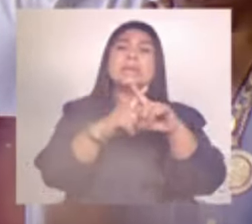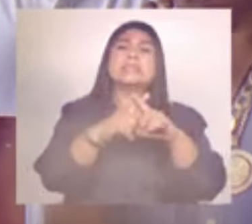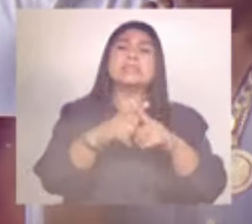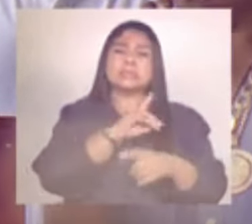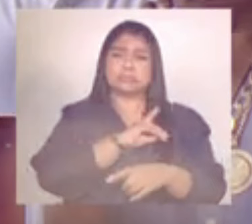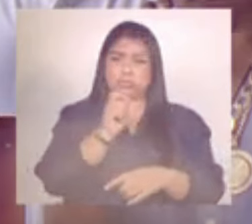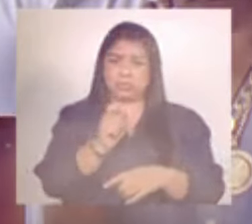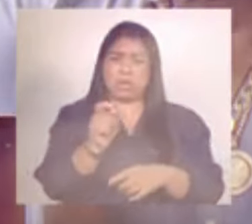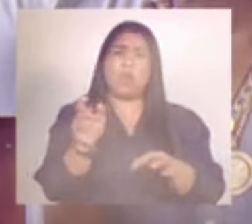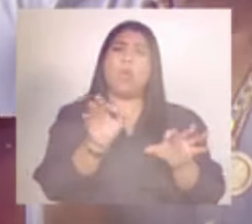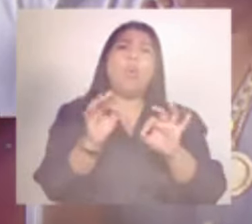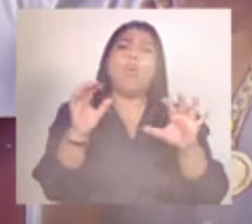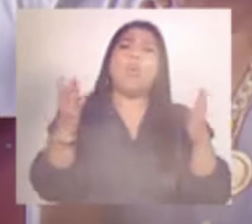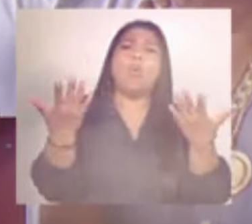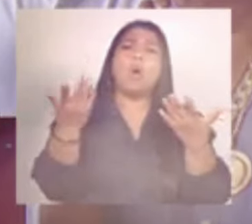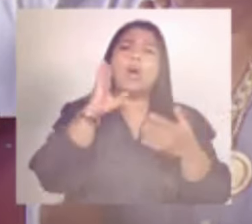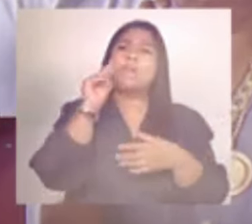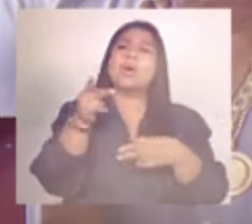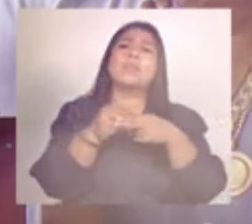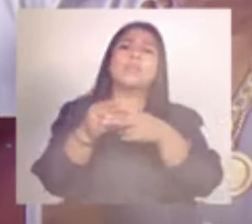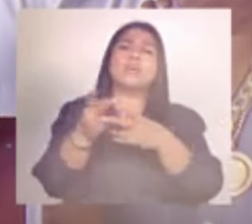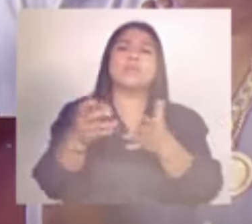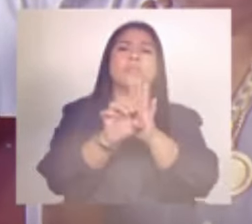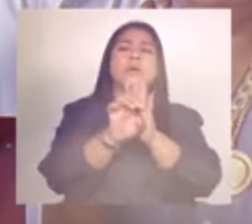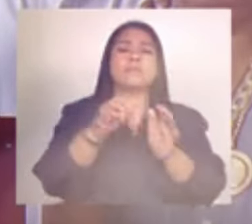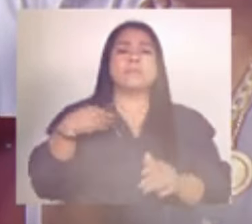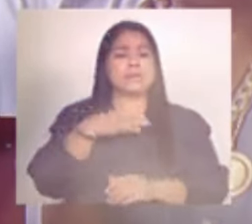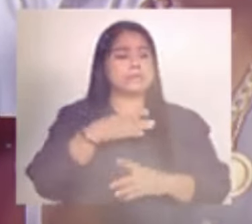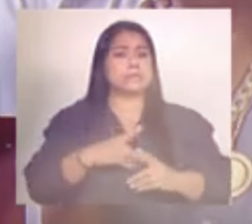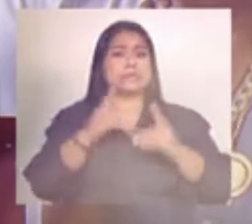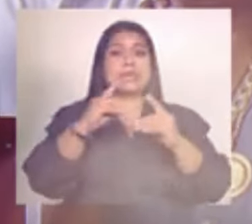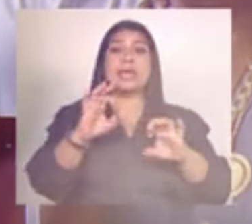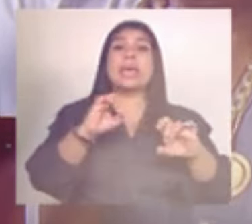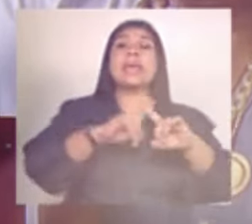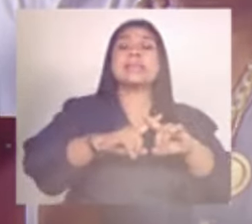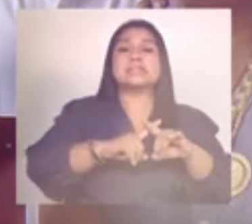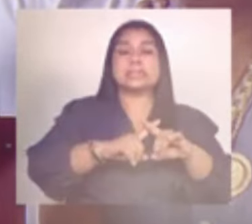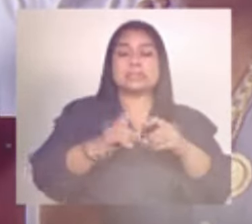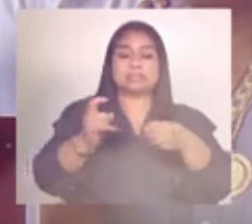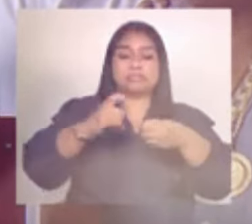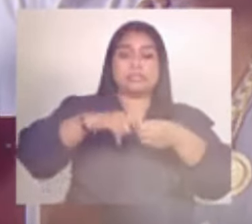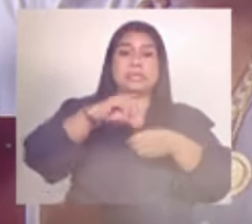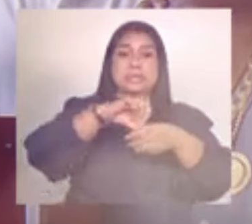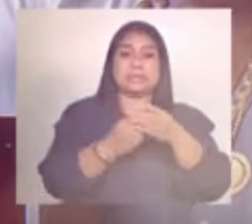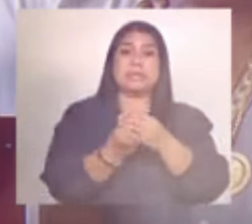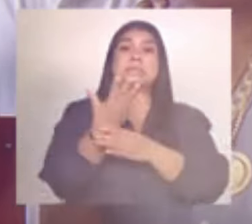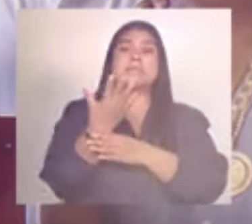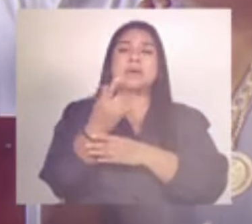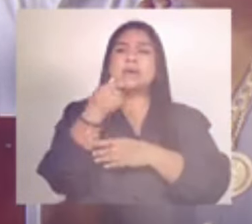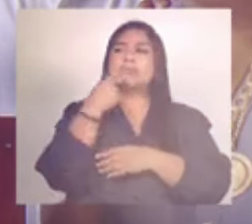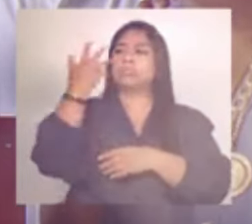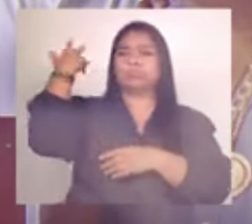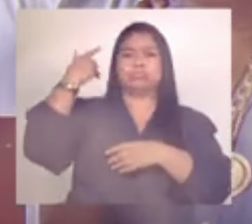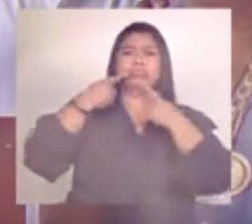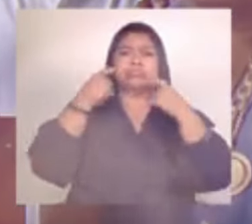cuál es el punto este para nombrar? Por ejemplo, el Ministerio de Desarrollo nombró a la ex candidata de Semilla en la última campaña